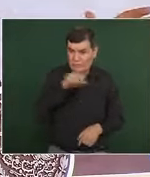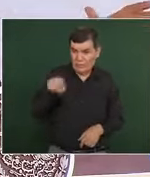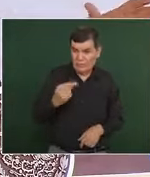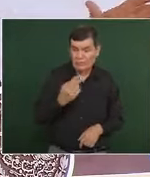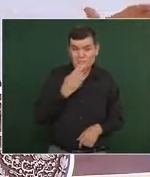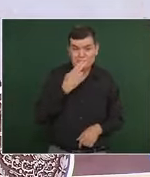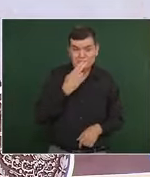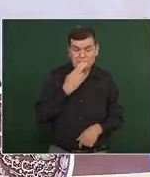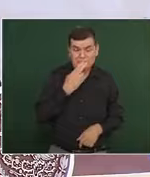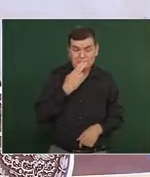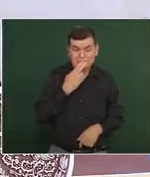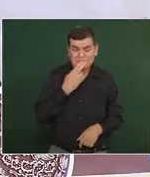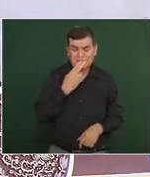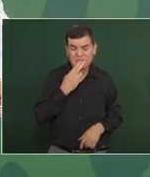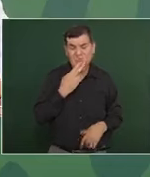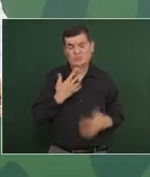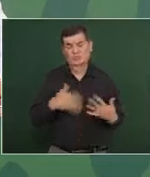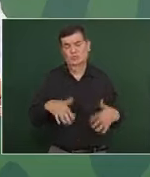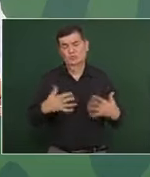entonces sí